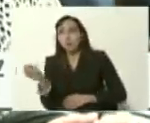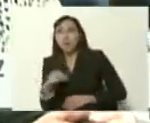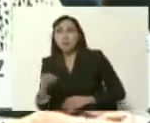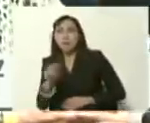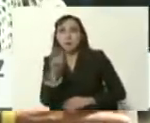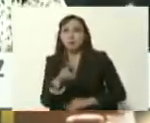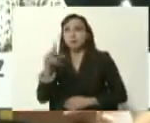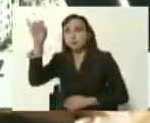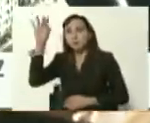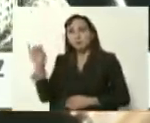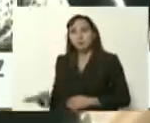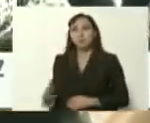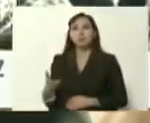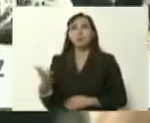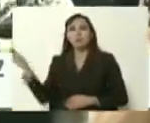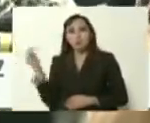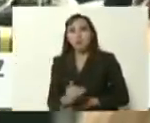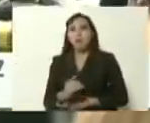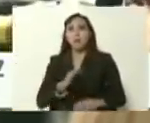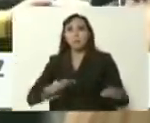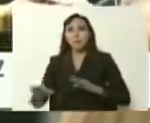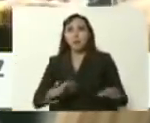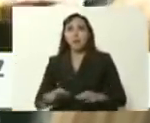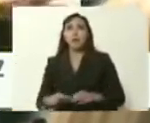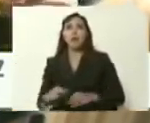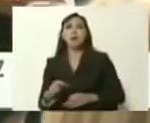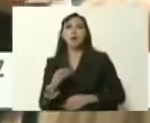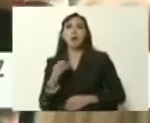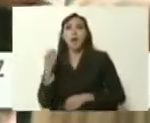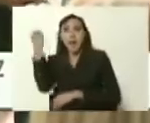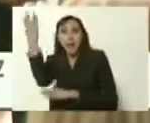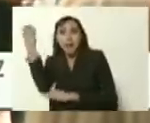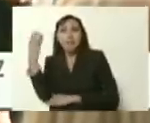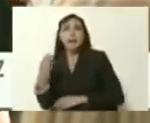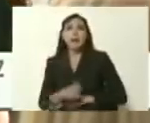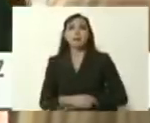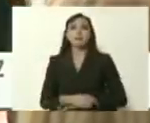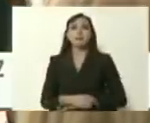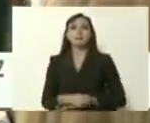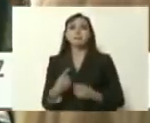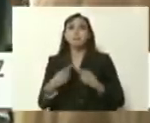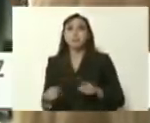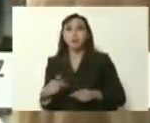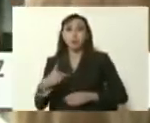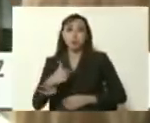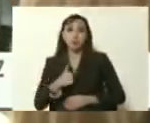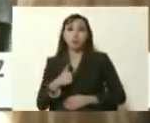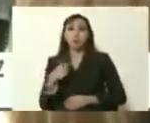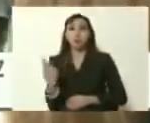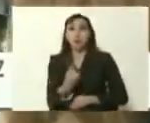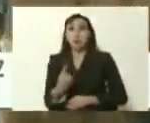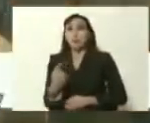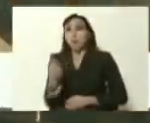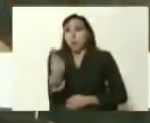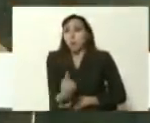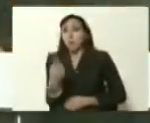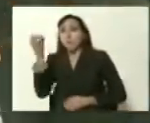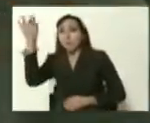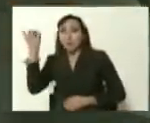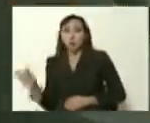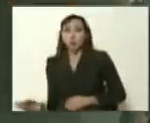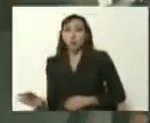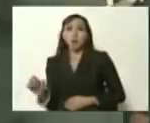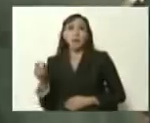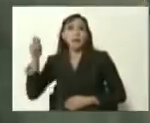que vinieron preparados. Y aquí hablaron dos diputados, pero solamente en mi caso un pastor que no es diputado. Así